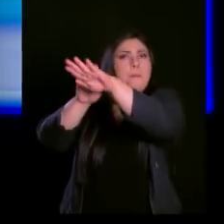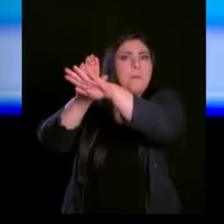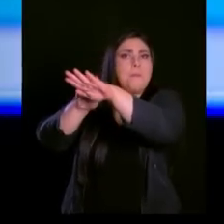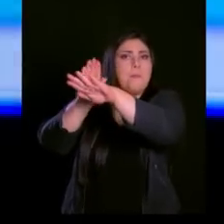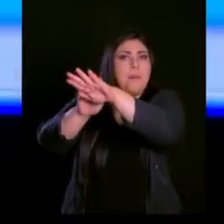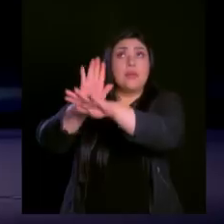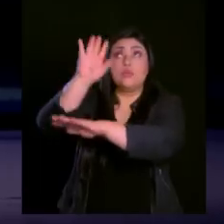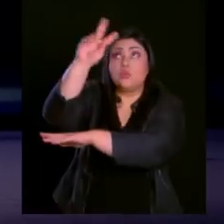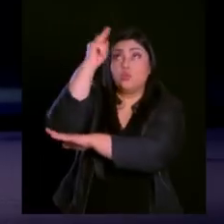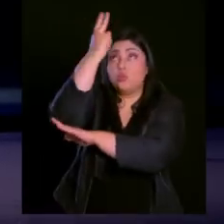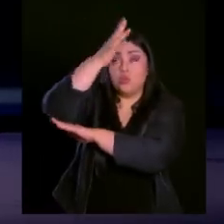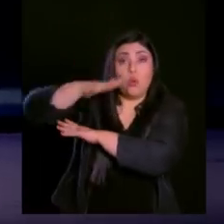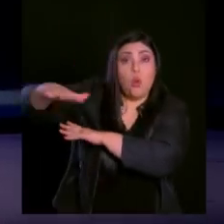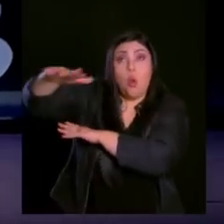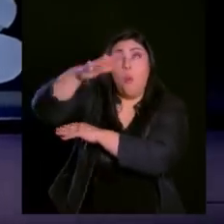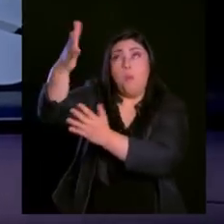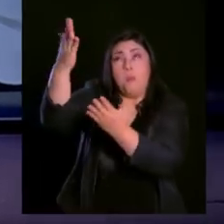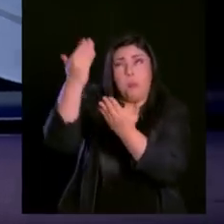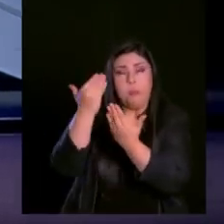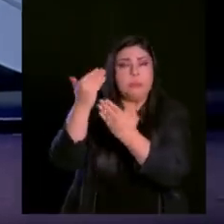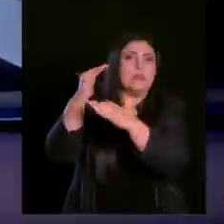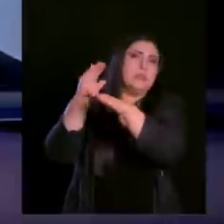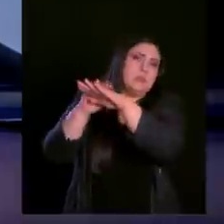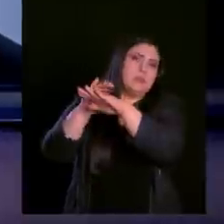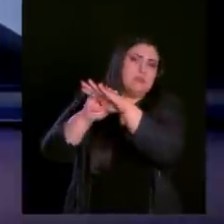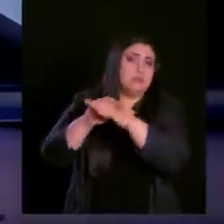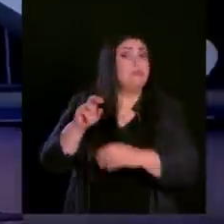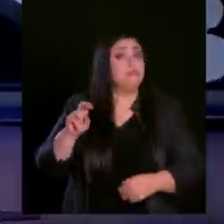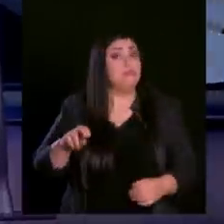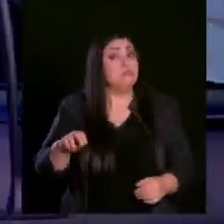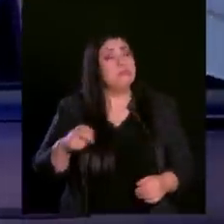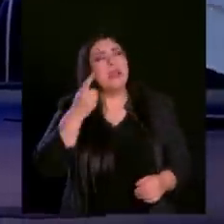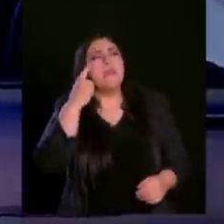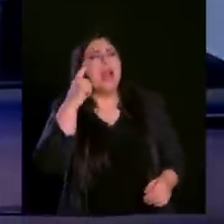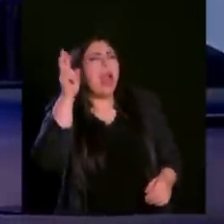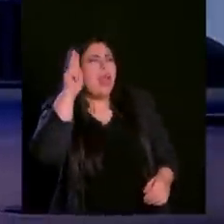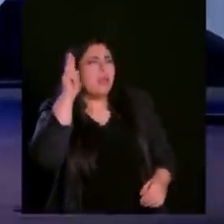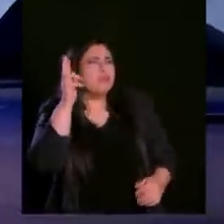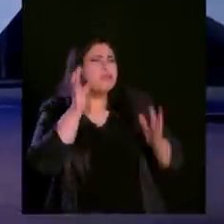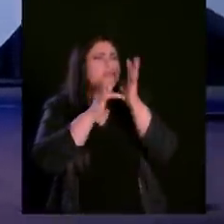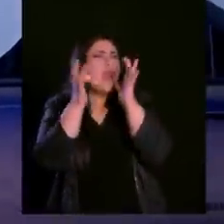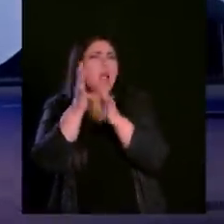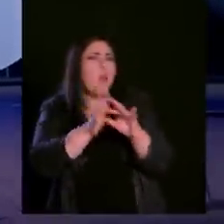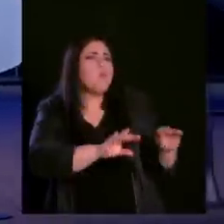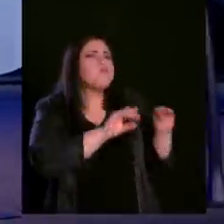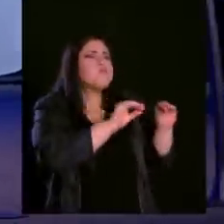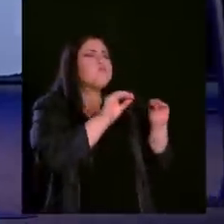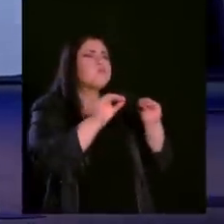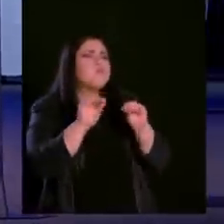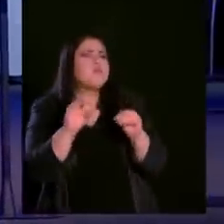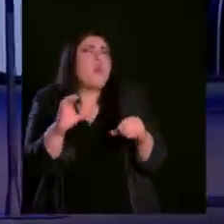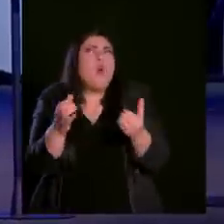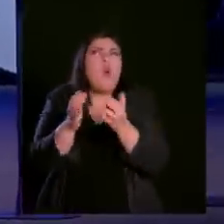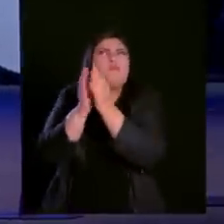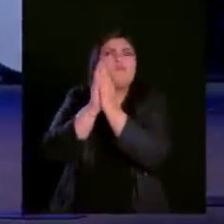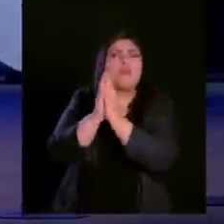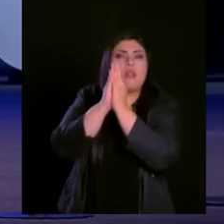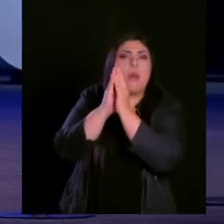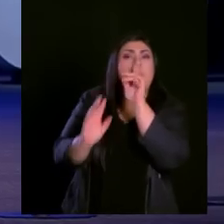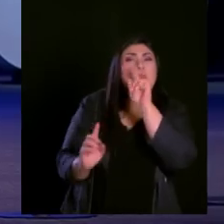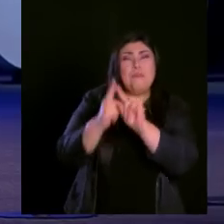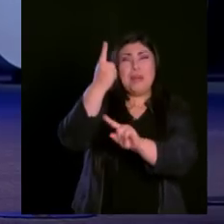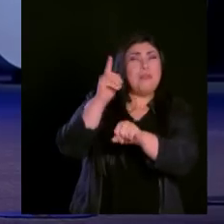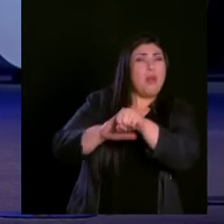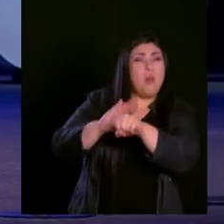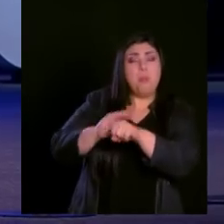recuérdese que cuando Jesús está enseñando a orar lo primero que se pide es venga a nosotros tu